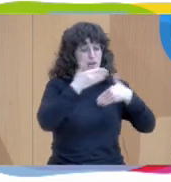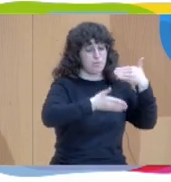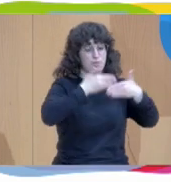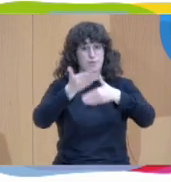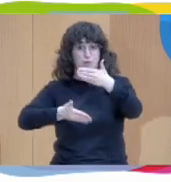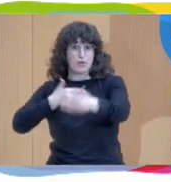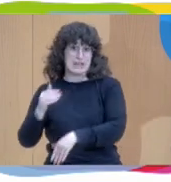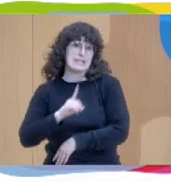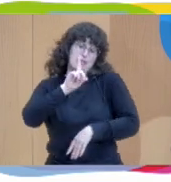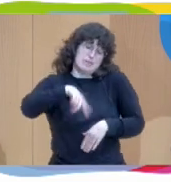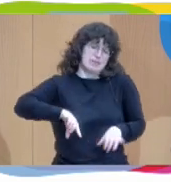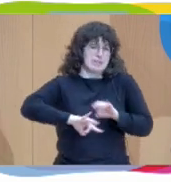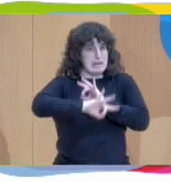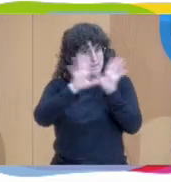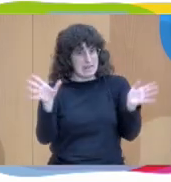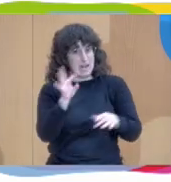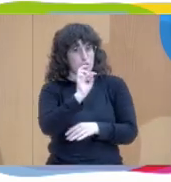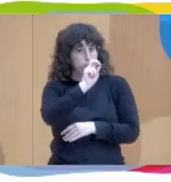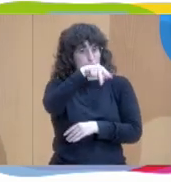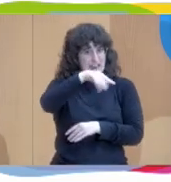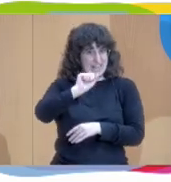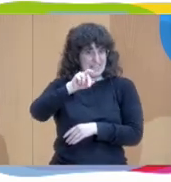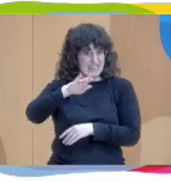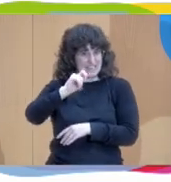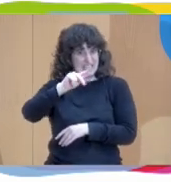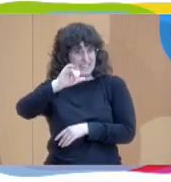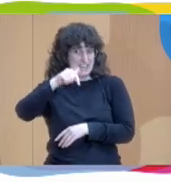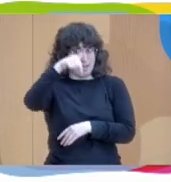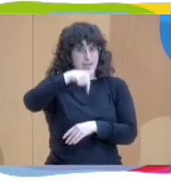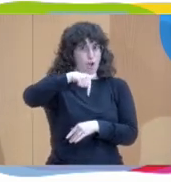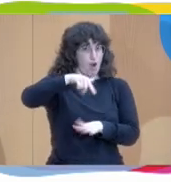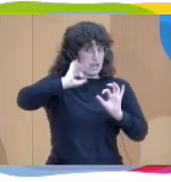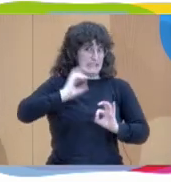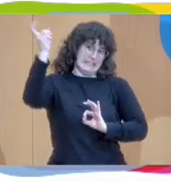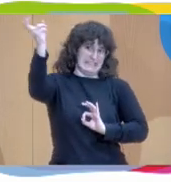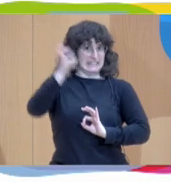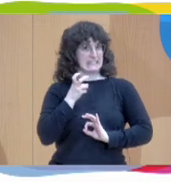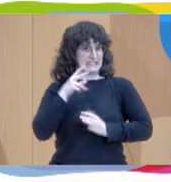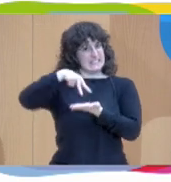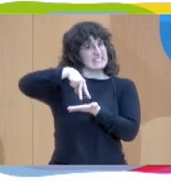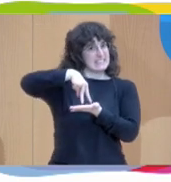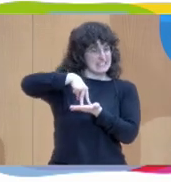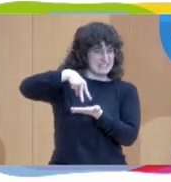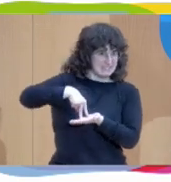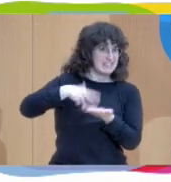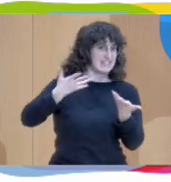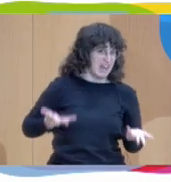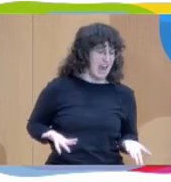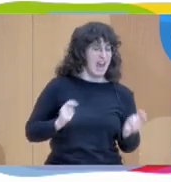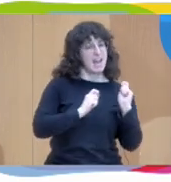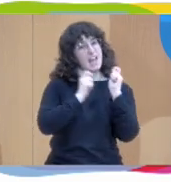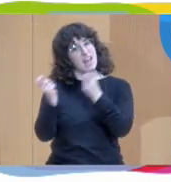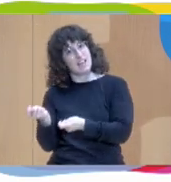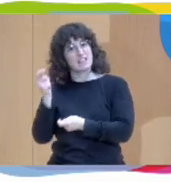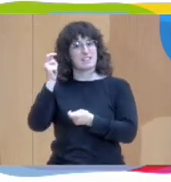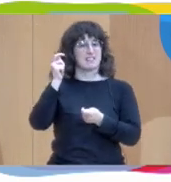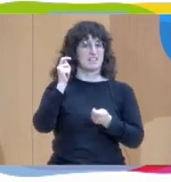y también por supuesto a ton arkil que hoy nos honra con con su presencia y al que atribuyo estar